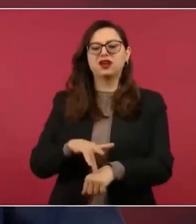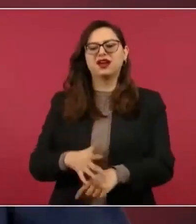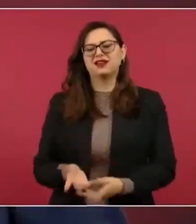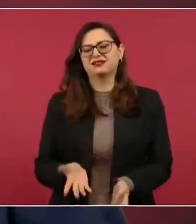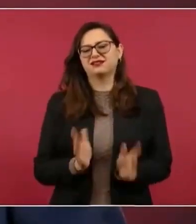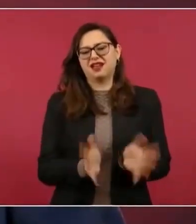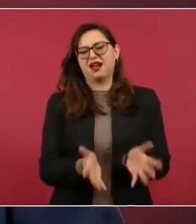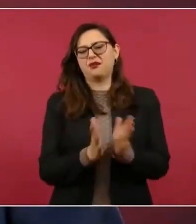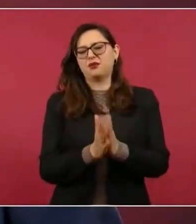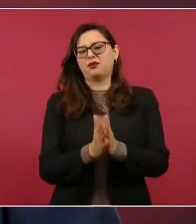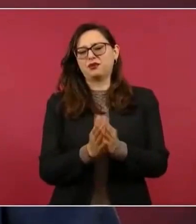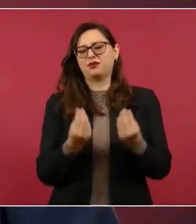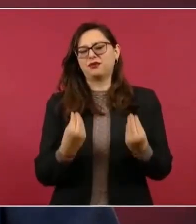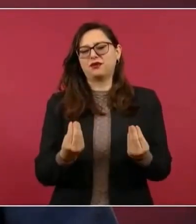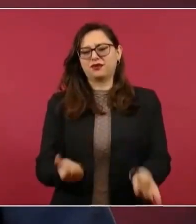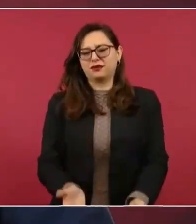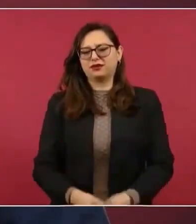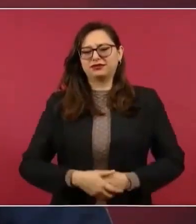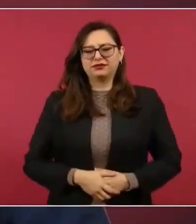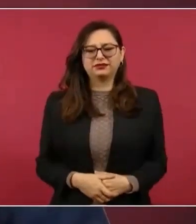¡Chole!